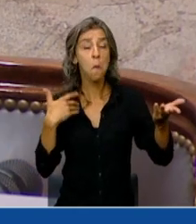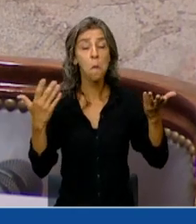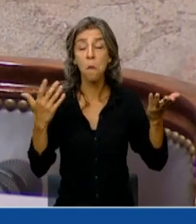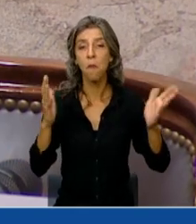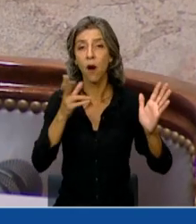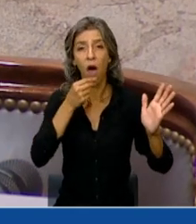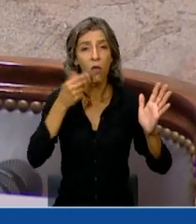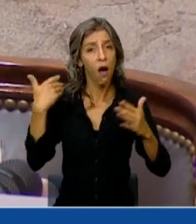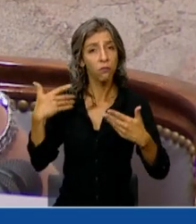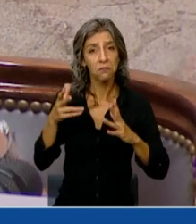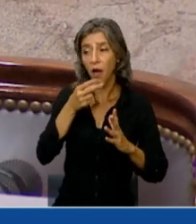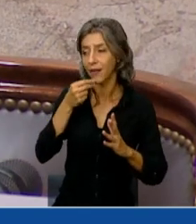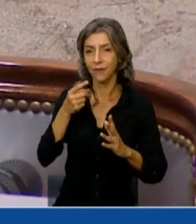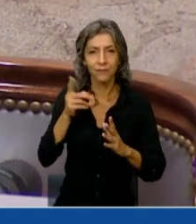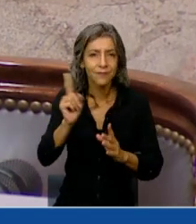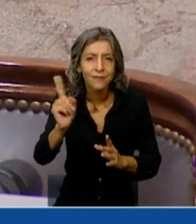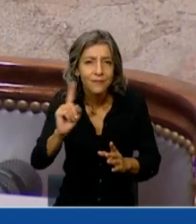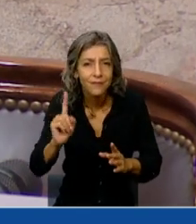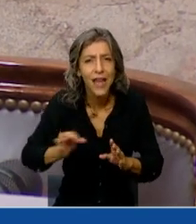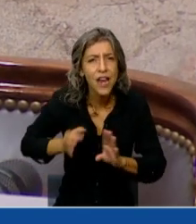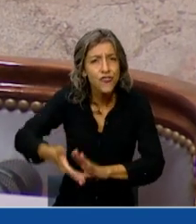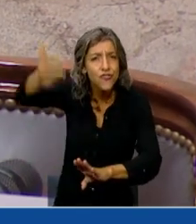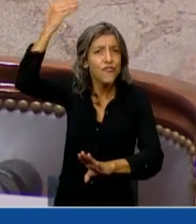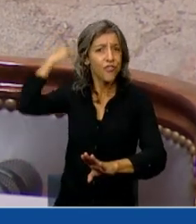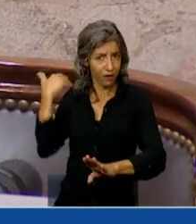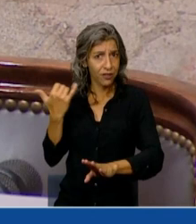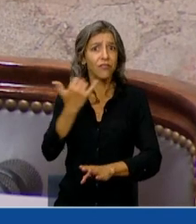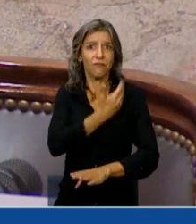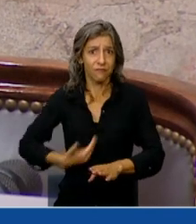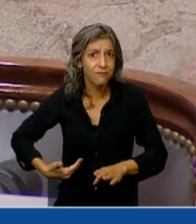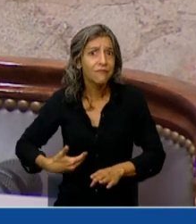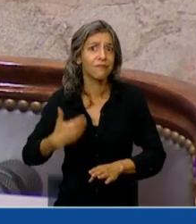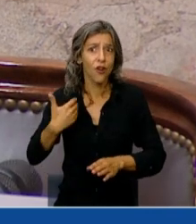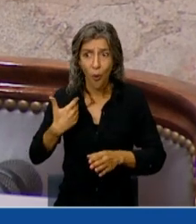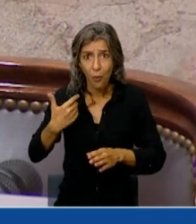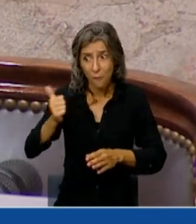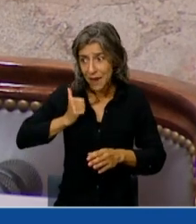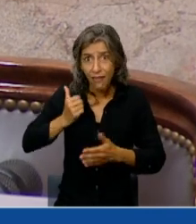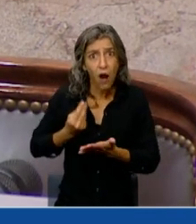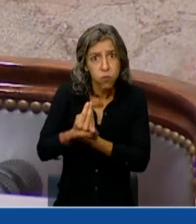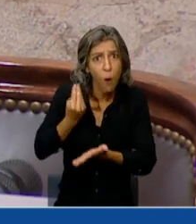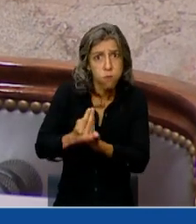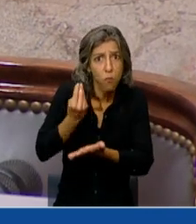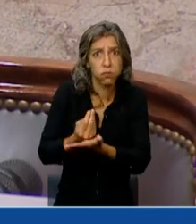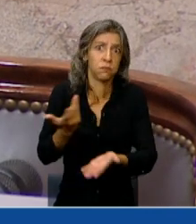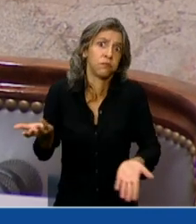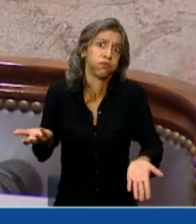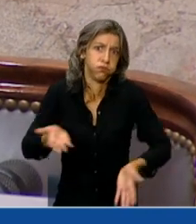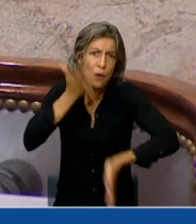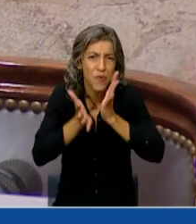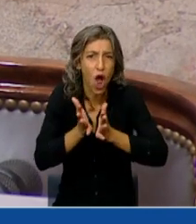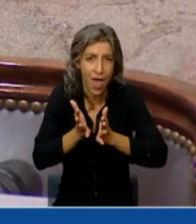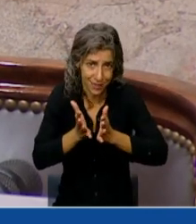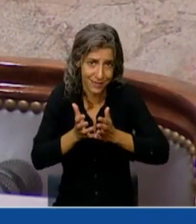una serie sucesiva de golpes militares, uno más violento y más represivo que el otro. Y